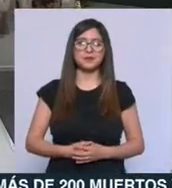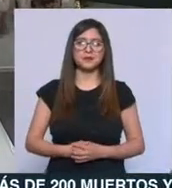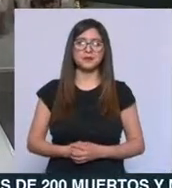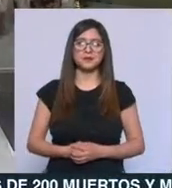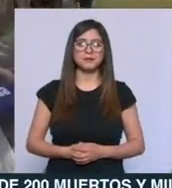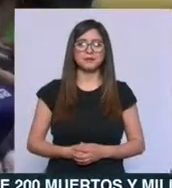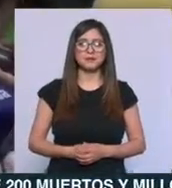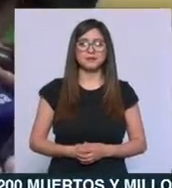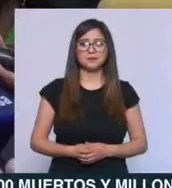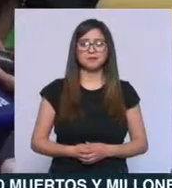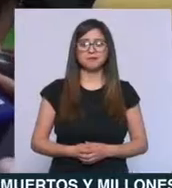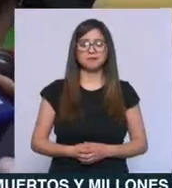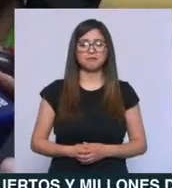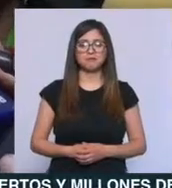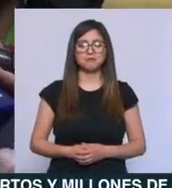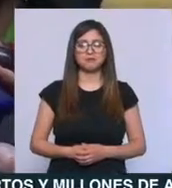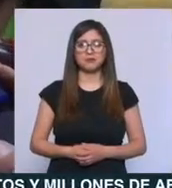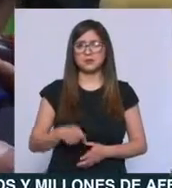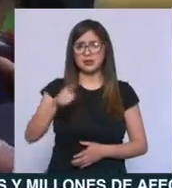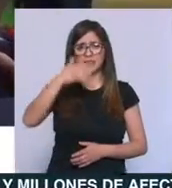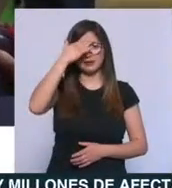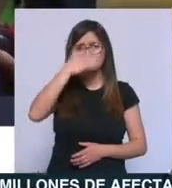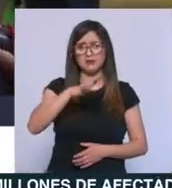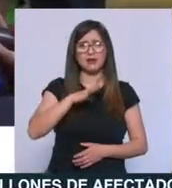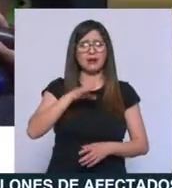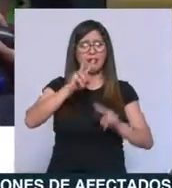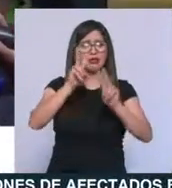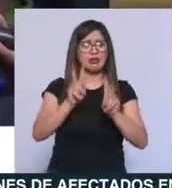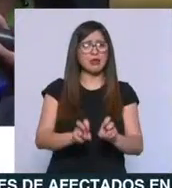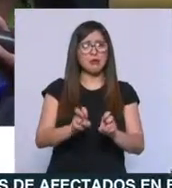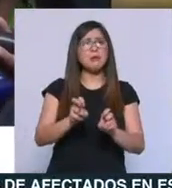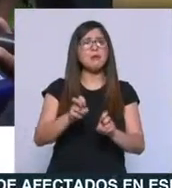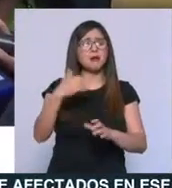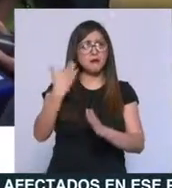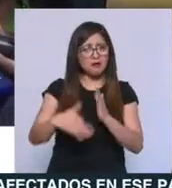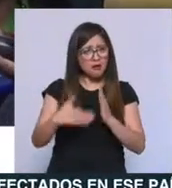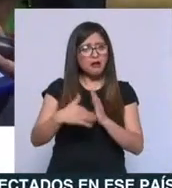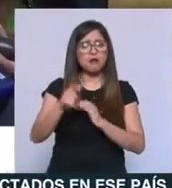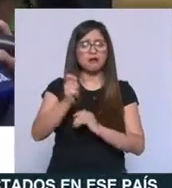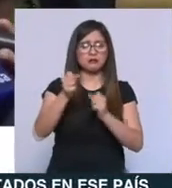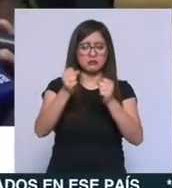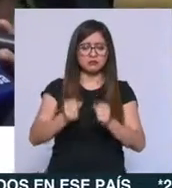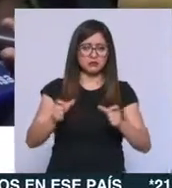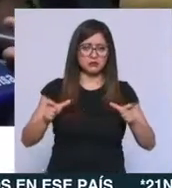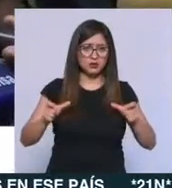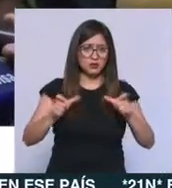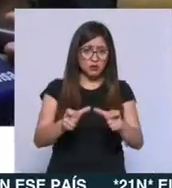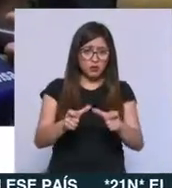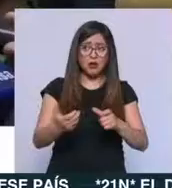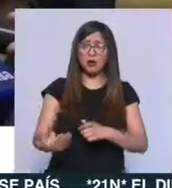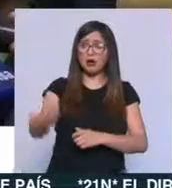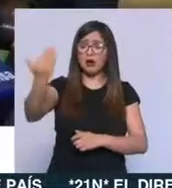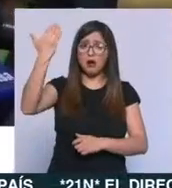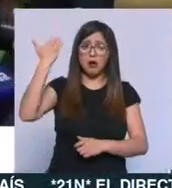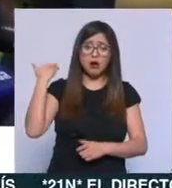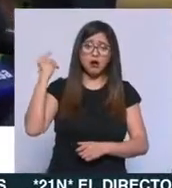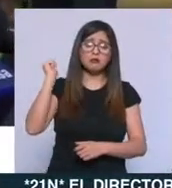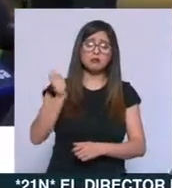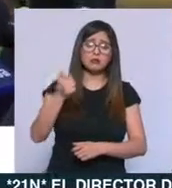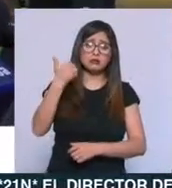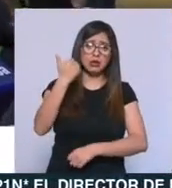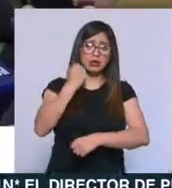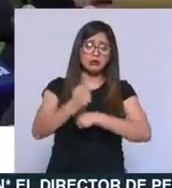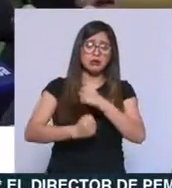hay retos muy claros, muy importantes. El tema de la seguridad se tiene que seguir trabajando. Se abandonó la seguridad en los últimos 6